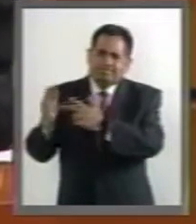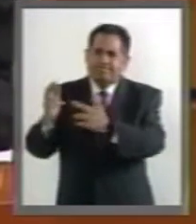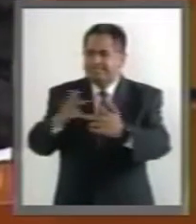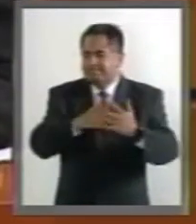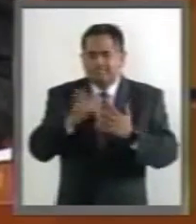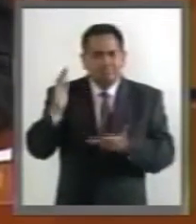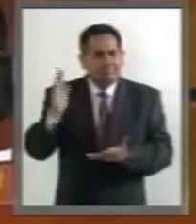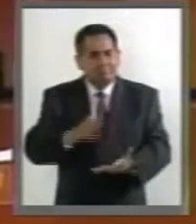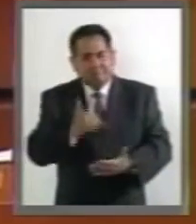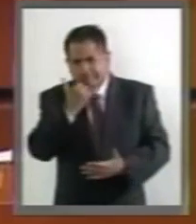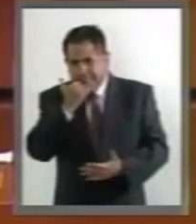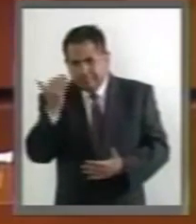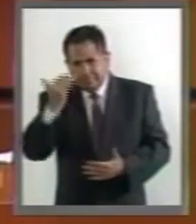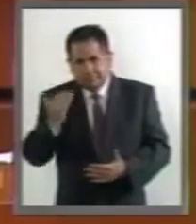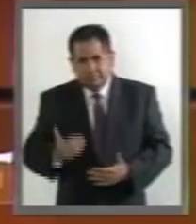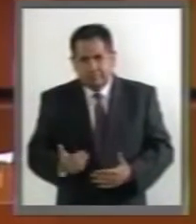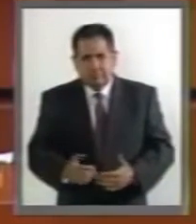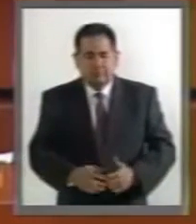También